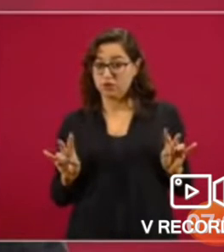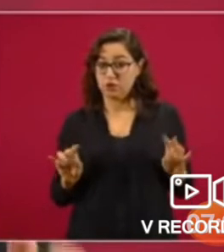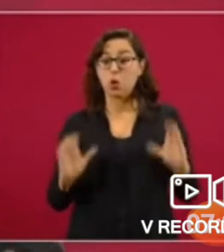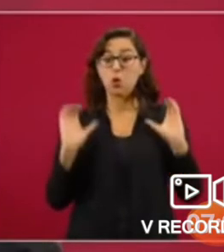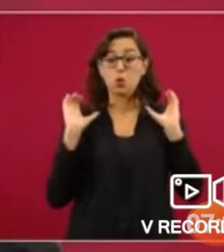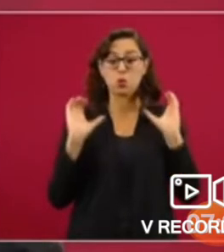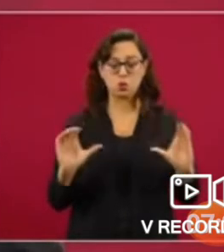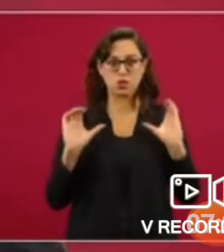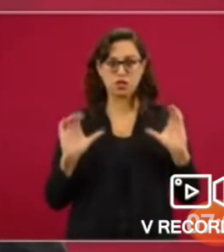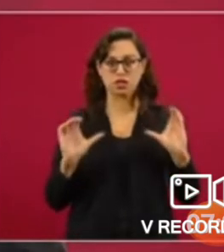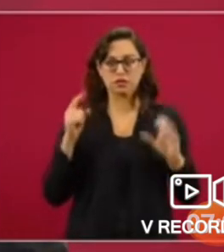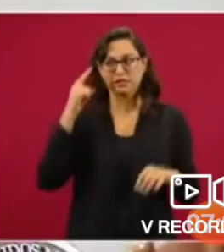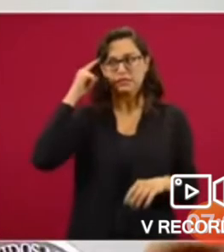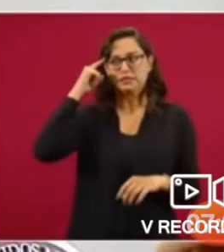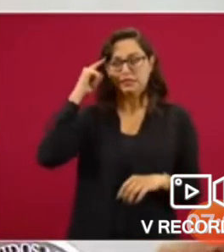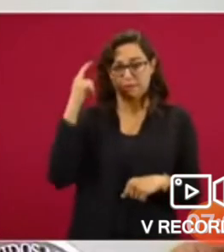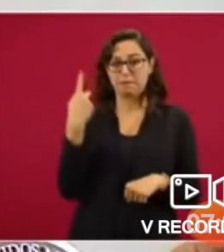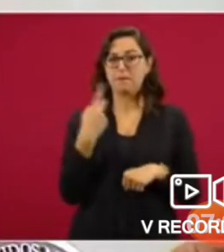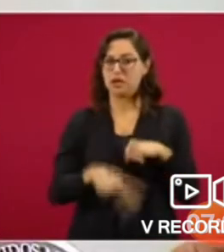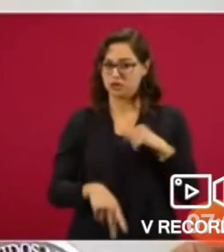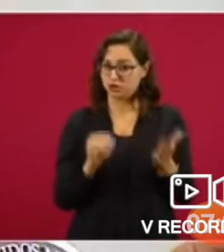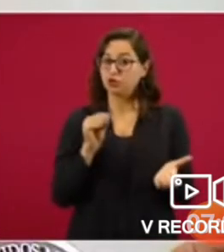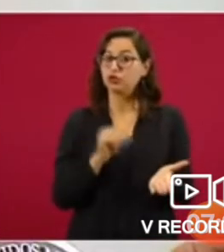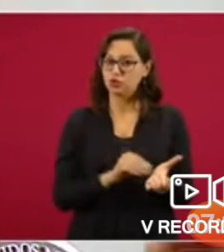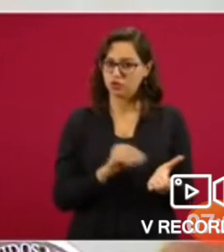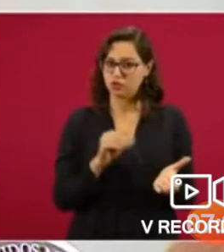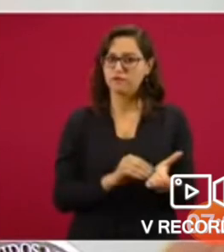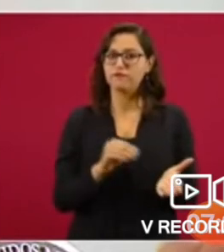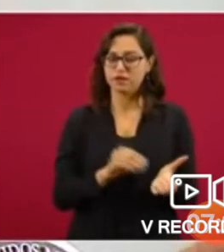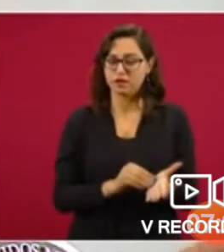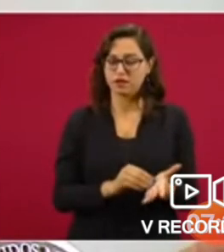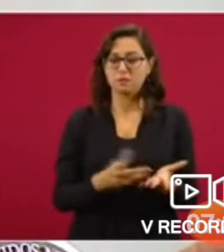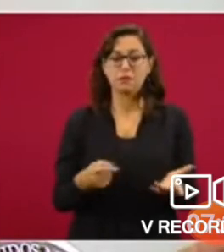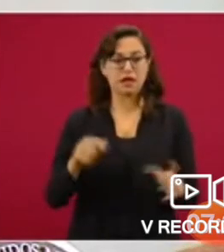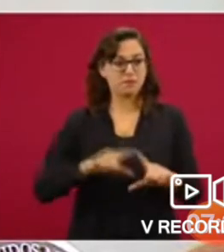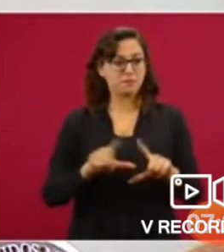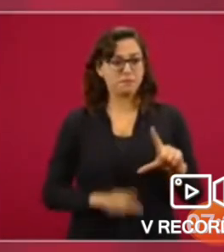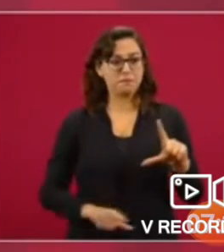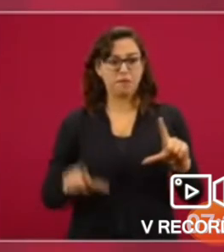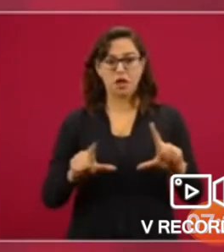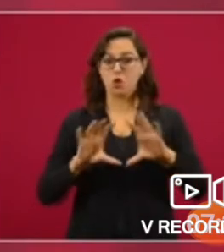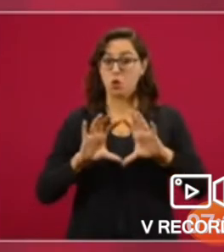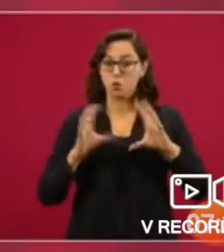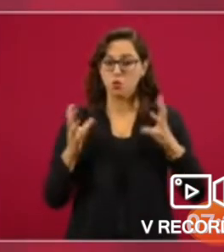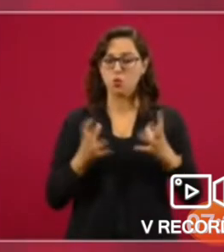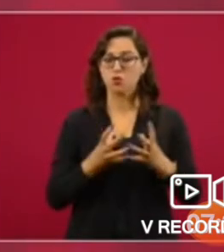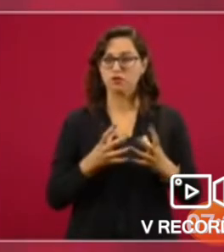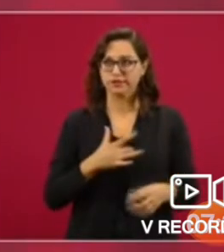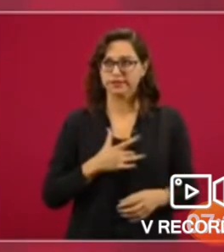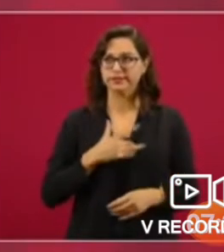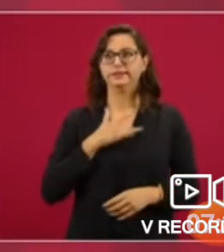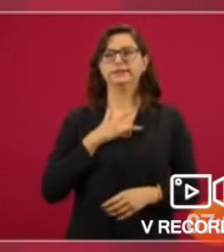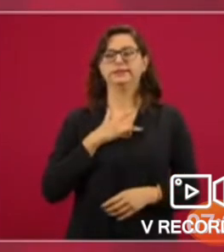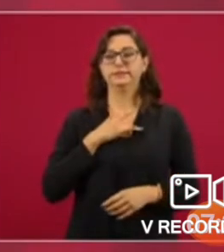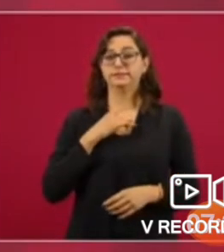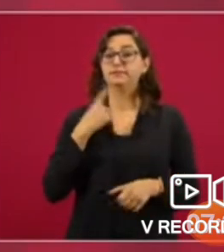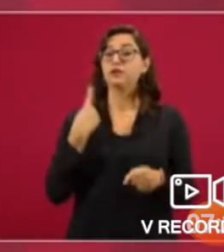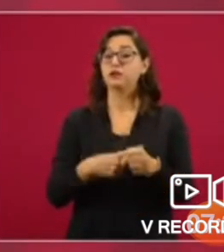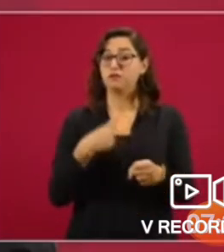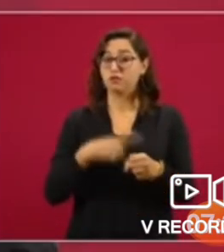nuestra conciencia del riesgo. Debemos mantener en México y en el mundo entero la conciencia de que esta epidemia